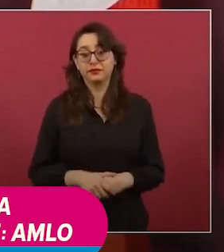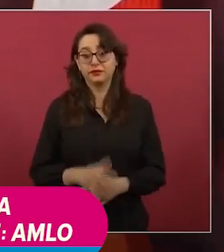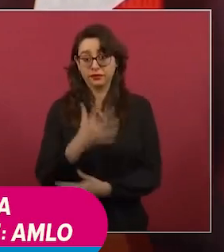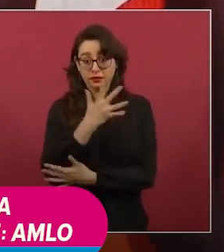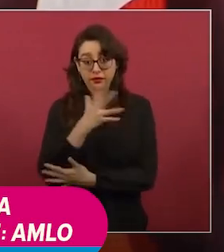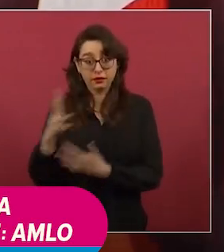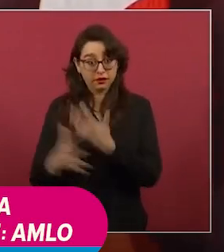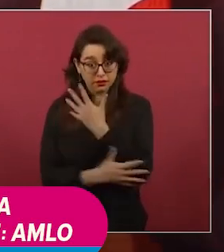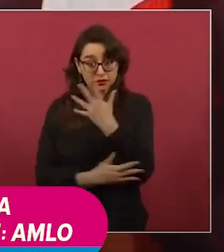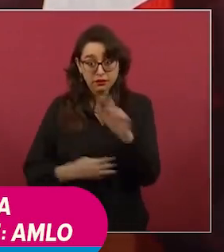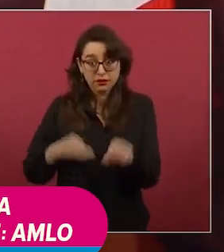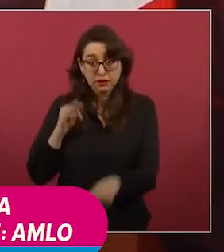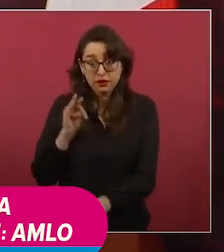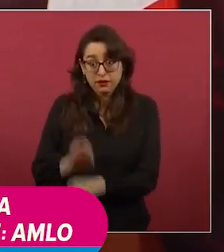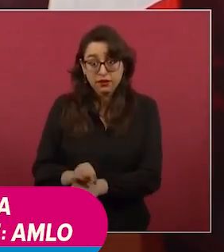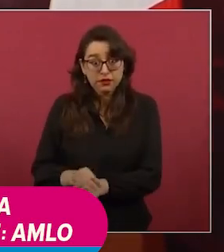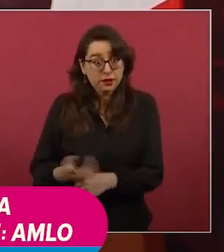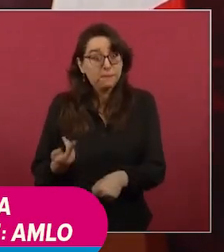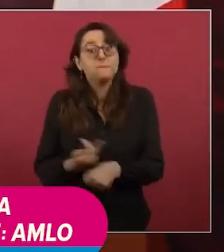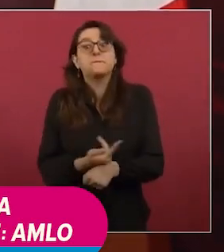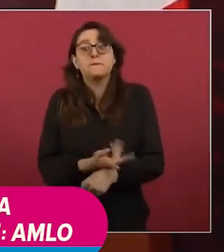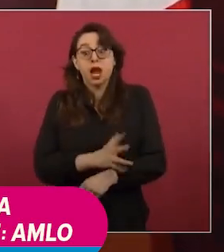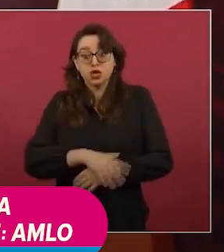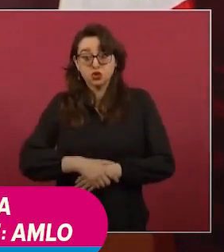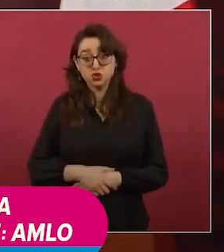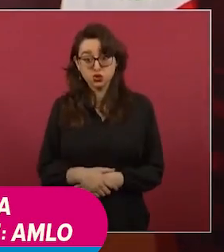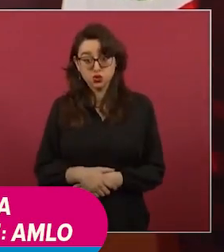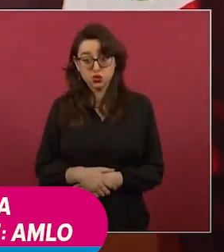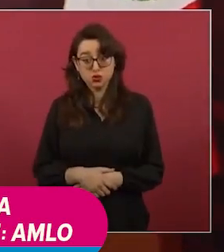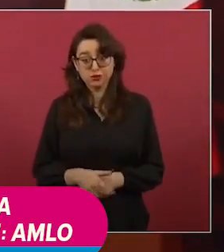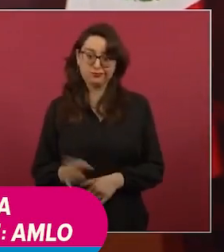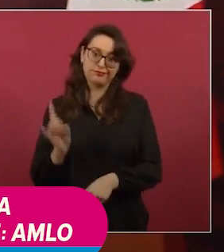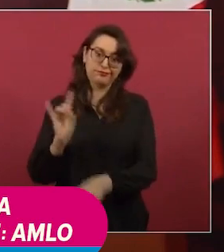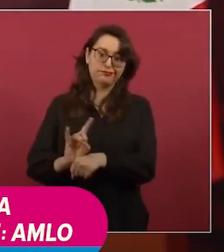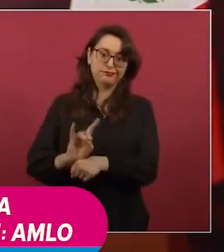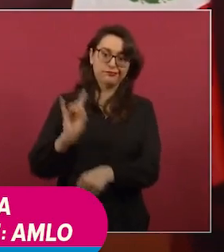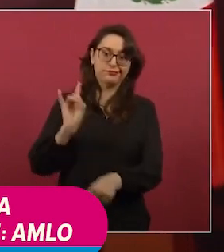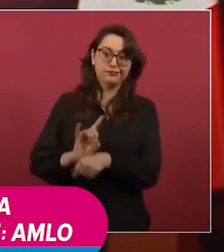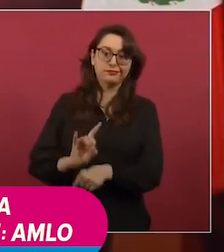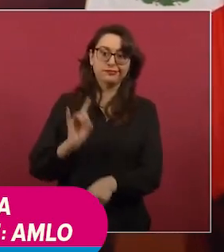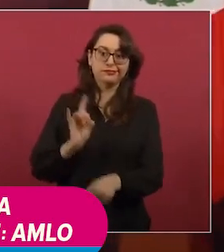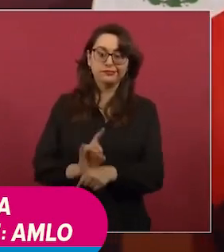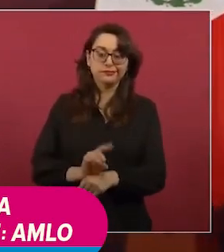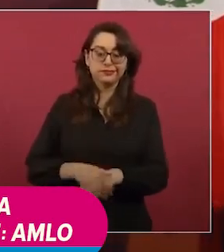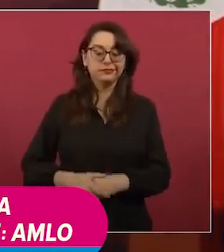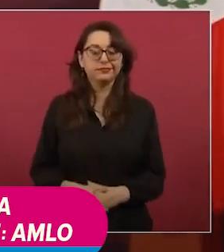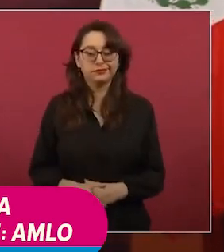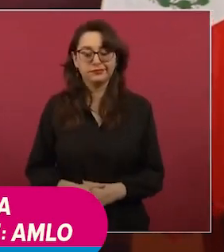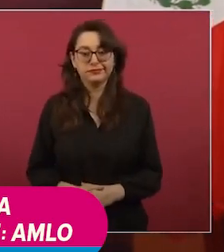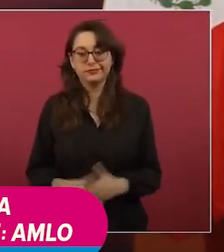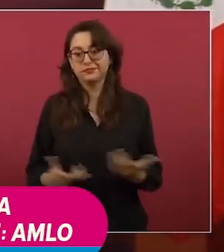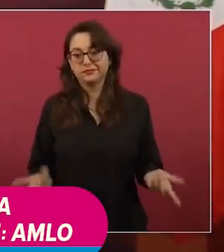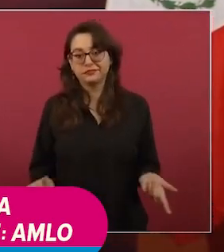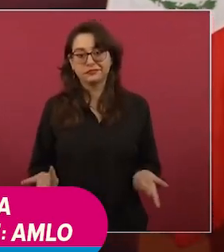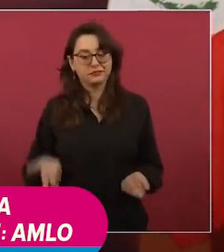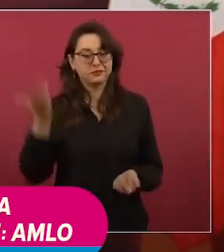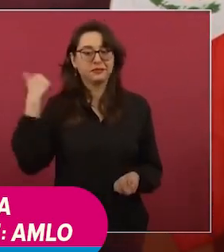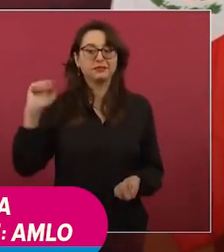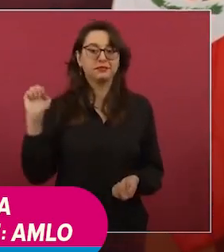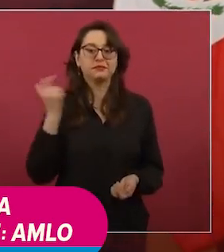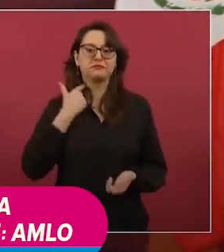pseudoecologistas también, que eran los que dominaban en el gobierno, que les dieron los permisos,